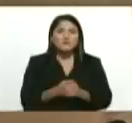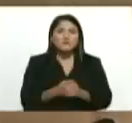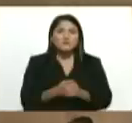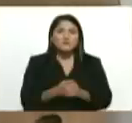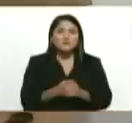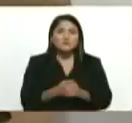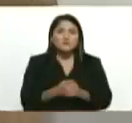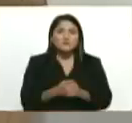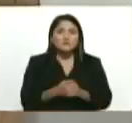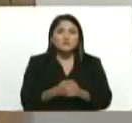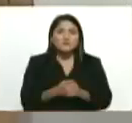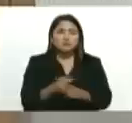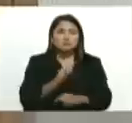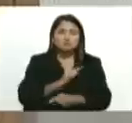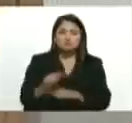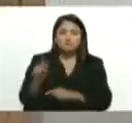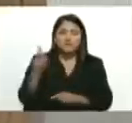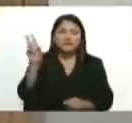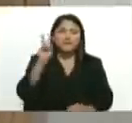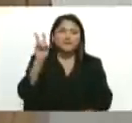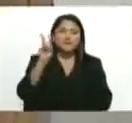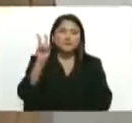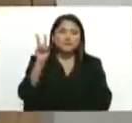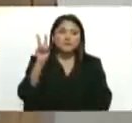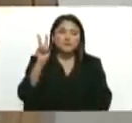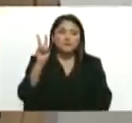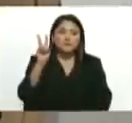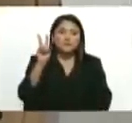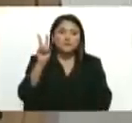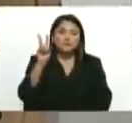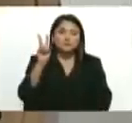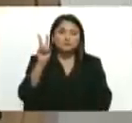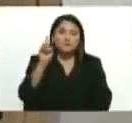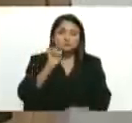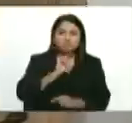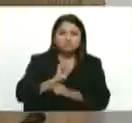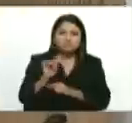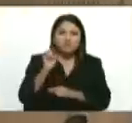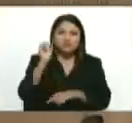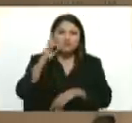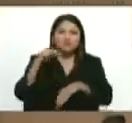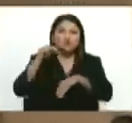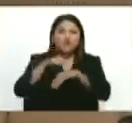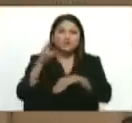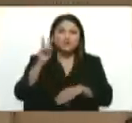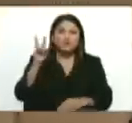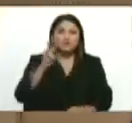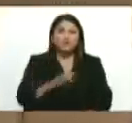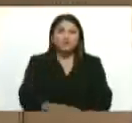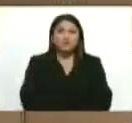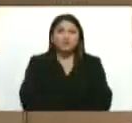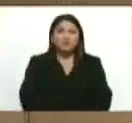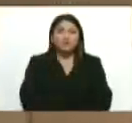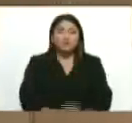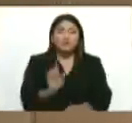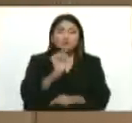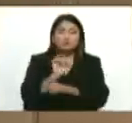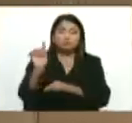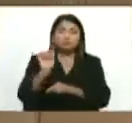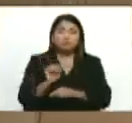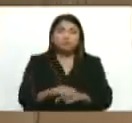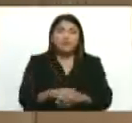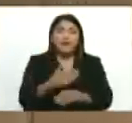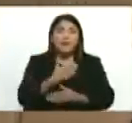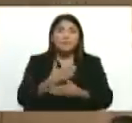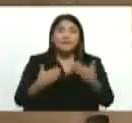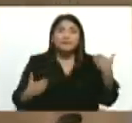al noble pueblo de Venezuela, a la honorable Asamblea Nacional de Venezuela, al presidente que fue electo por el